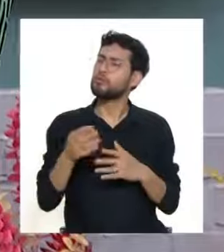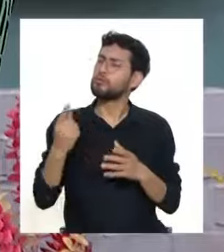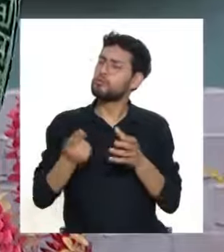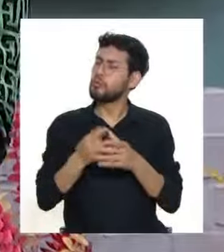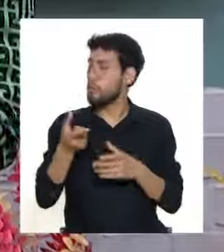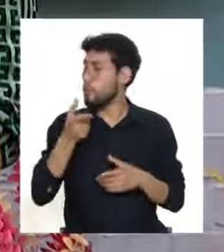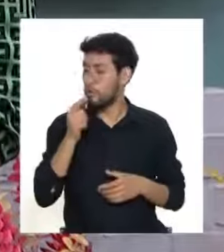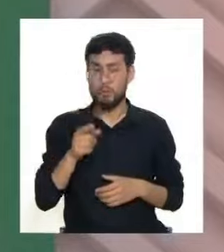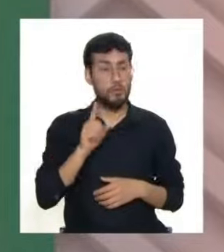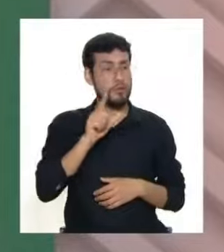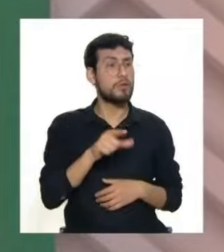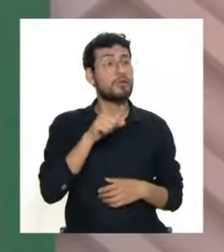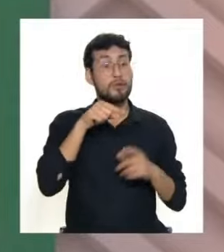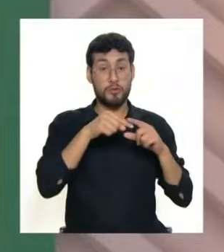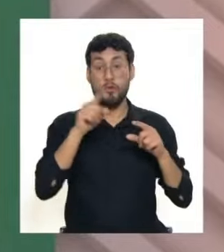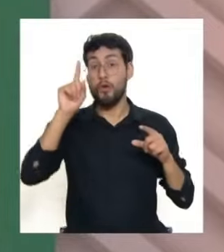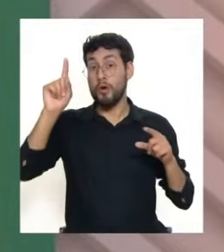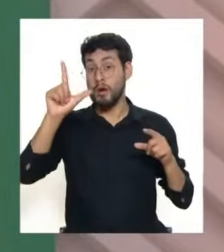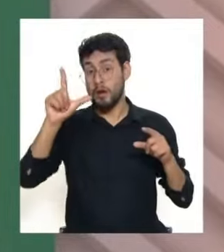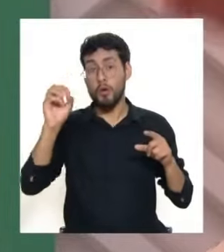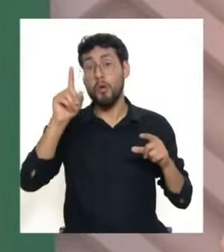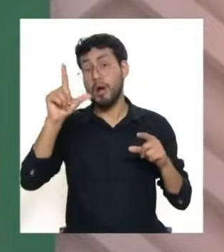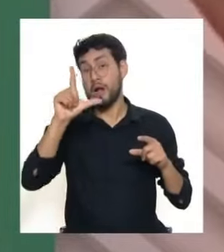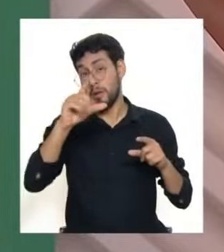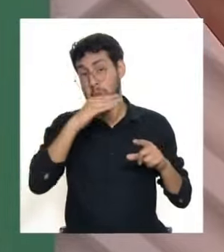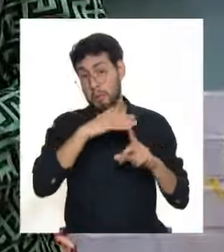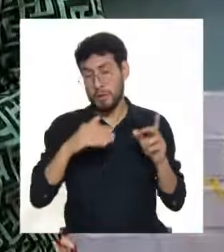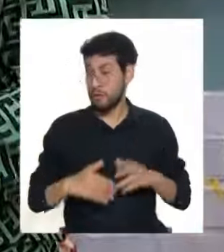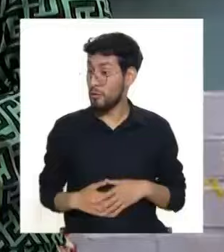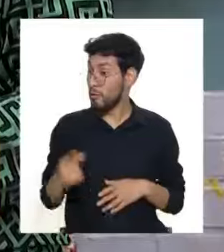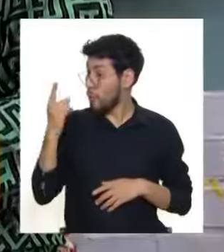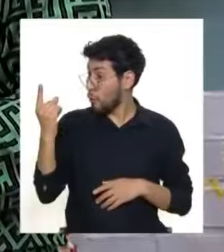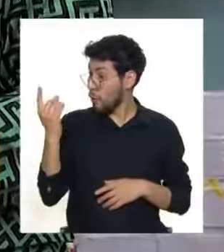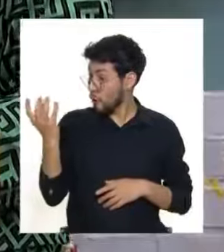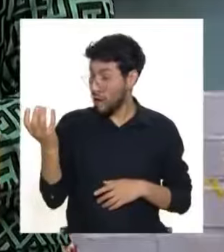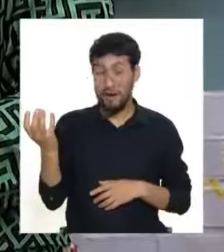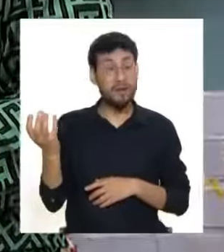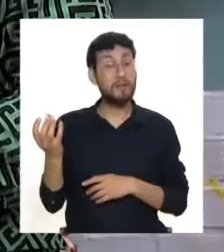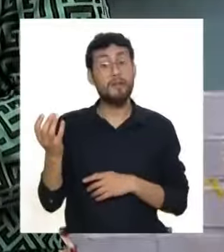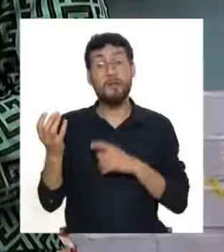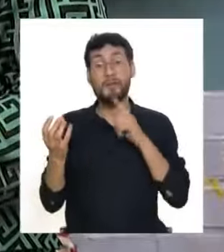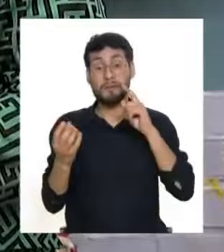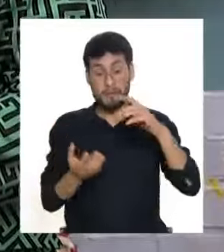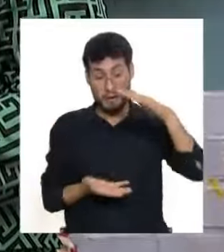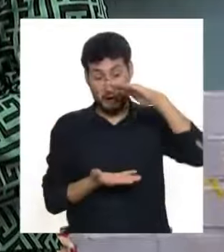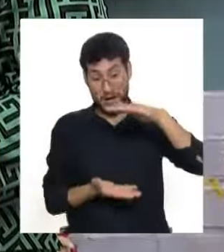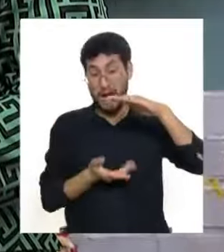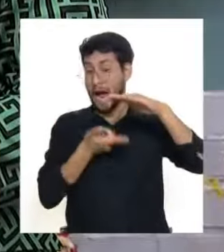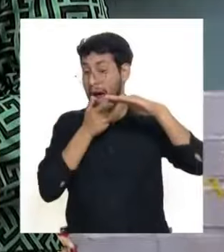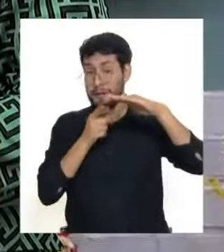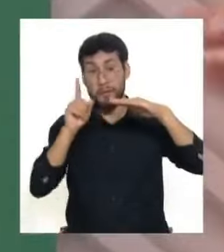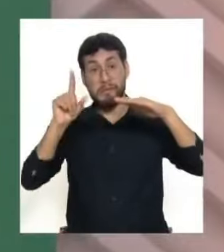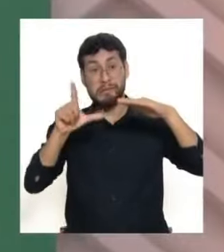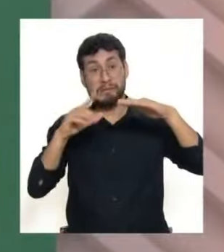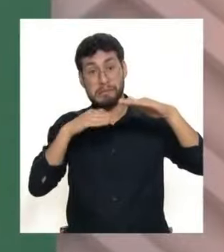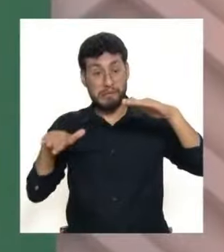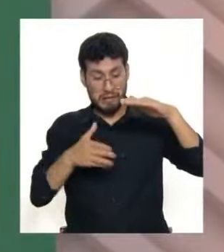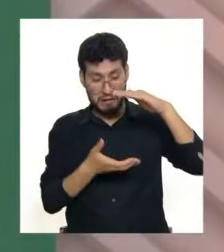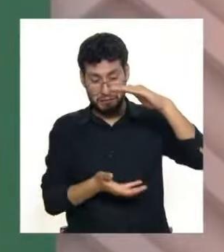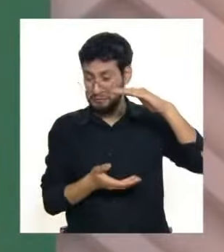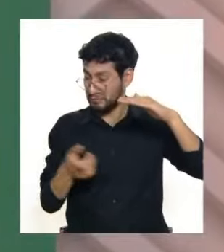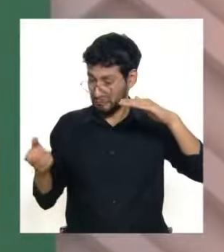¿Un litro? Esta de litro a litro y medio. Así que rinde, rinde bastante bien. Con una cocona más un litro y medio de agua, ya tenemos nuestro